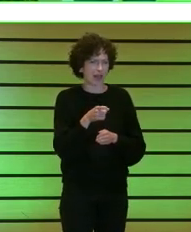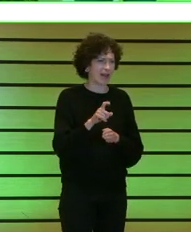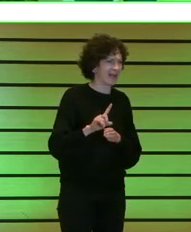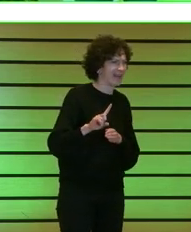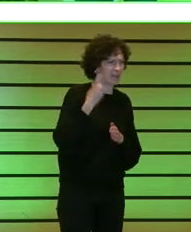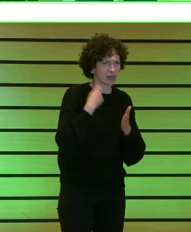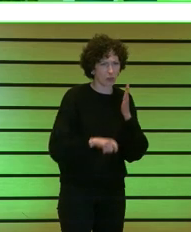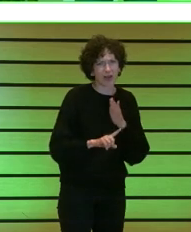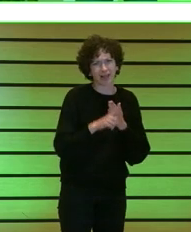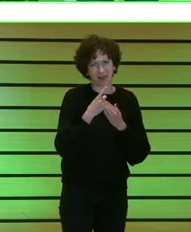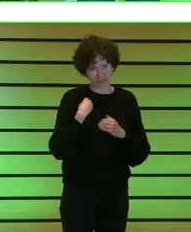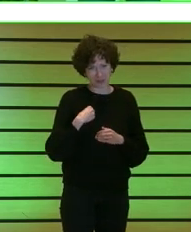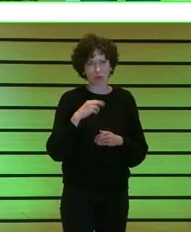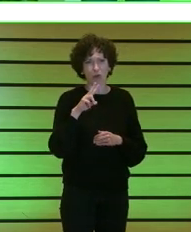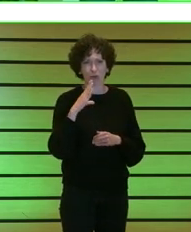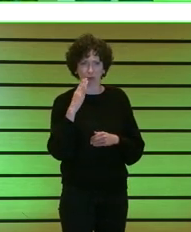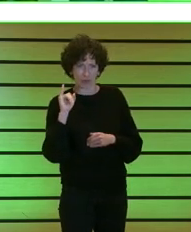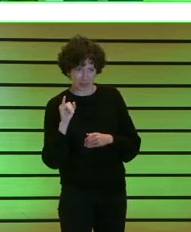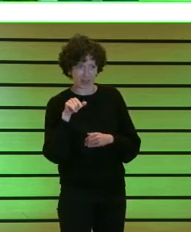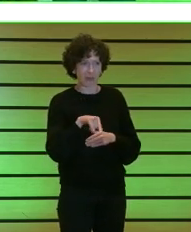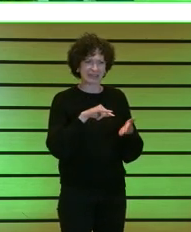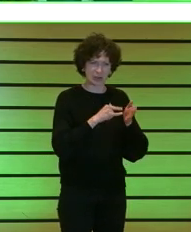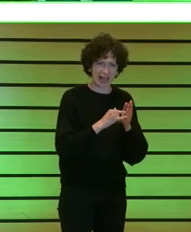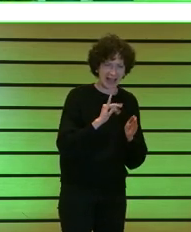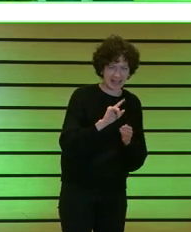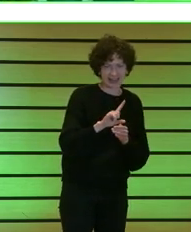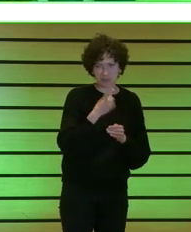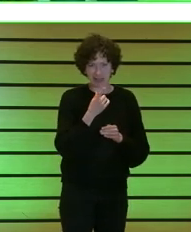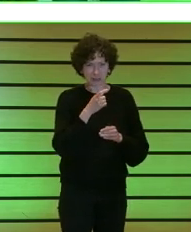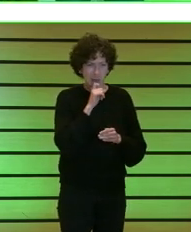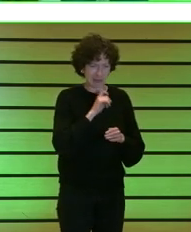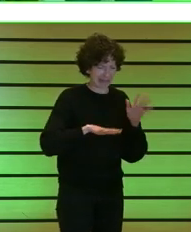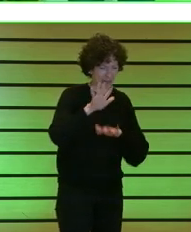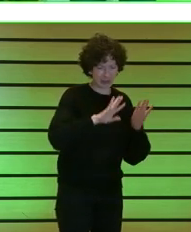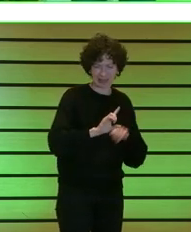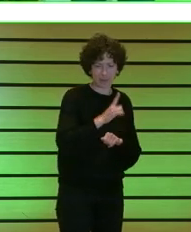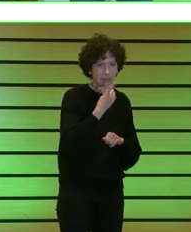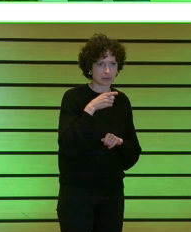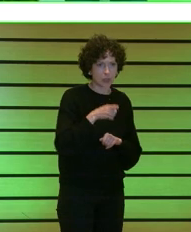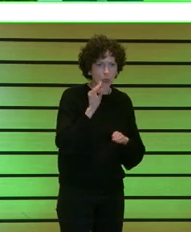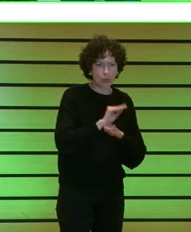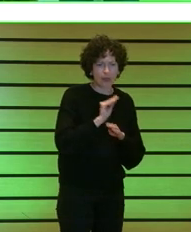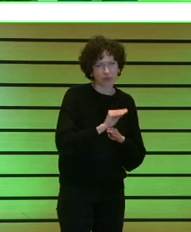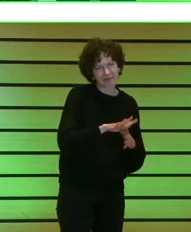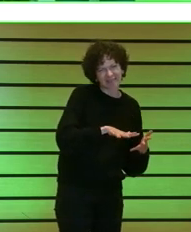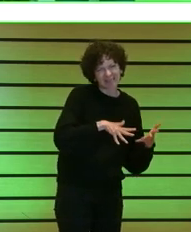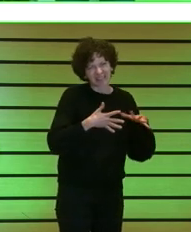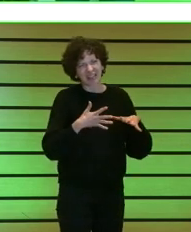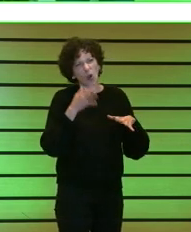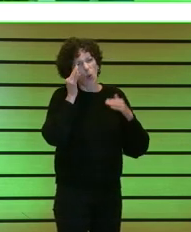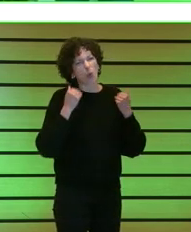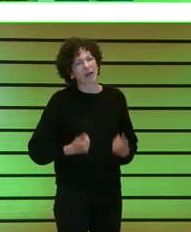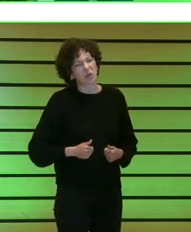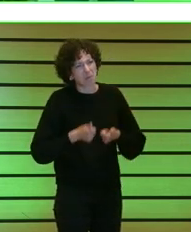de cuidados intensivos en ese corazón tecnológico y más complejo conseguimos humanizar los cuidados es muy probable que eso sea